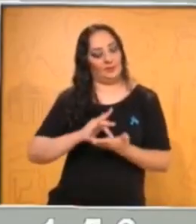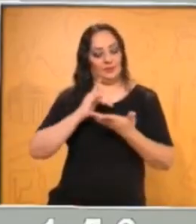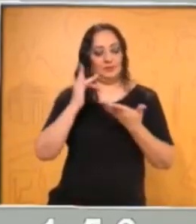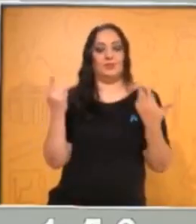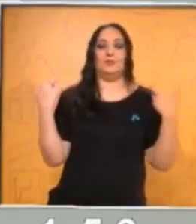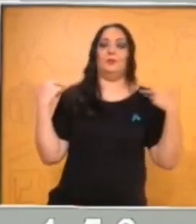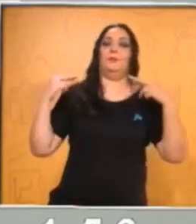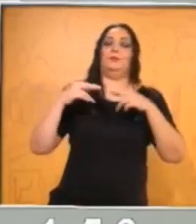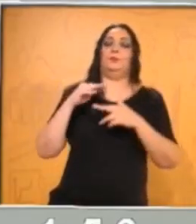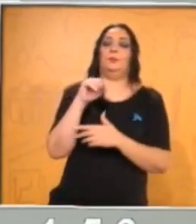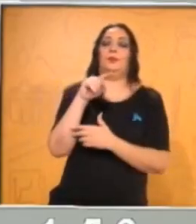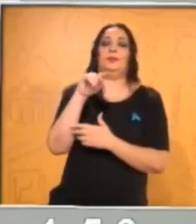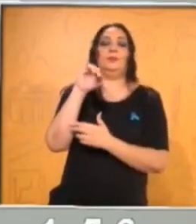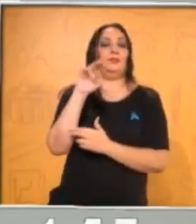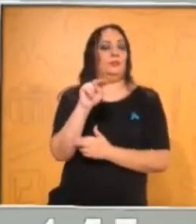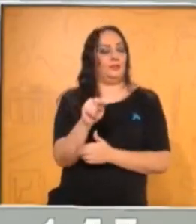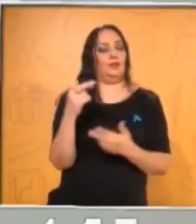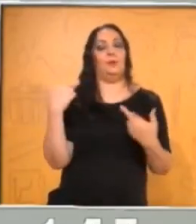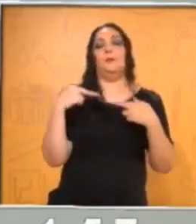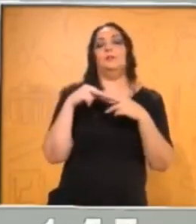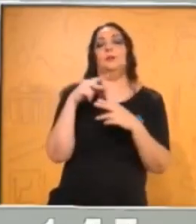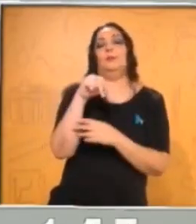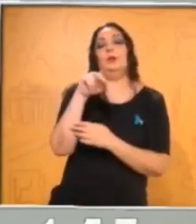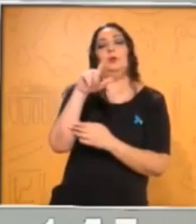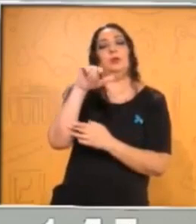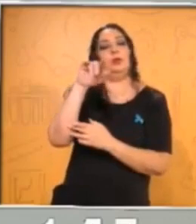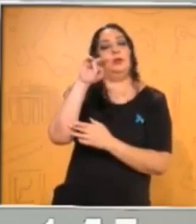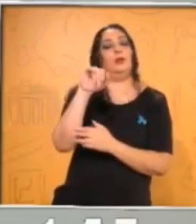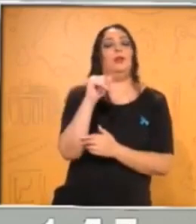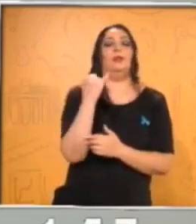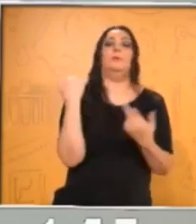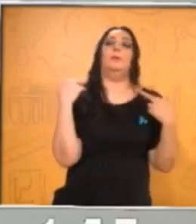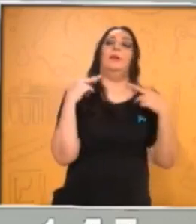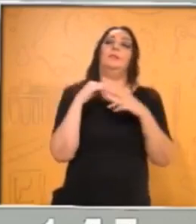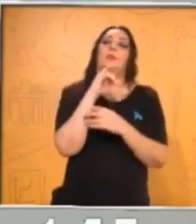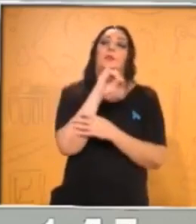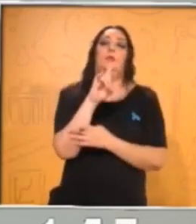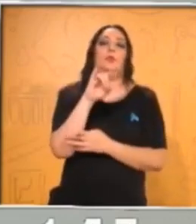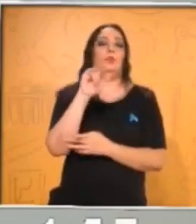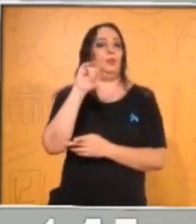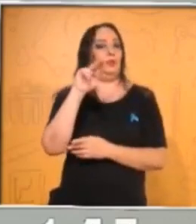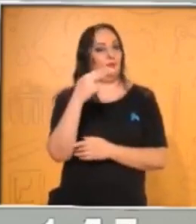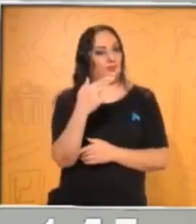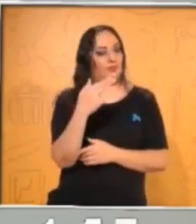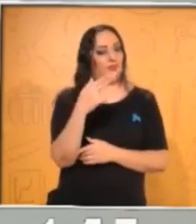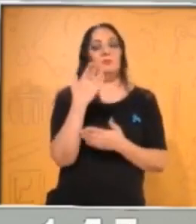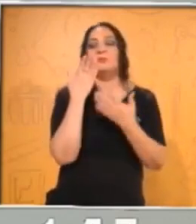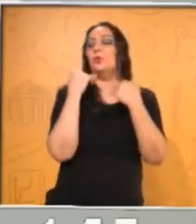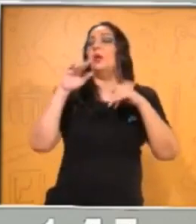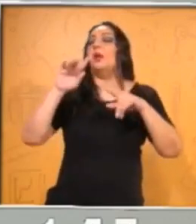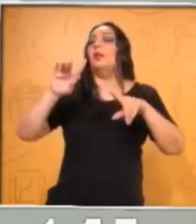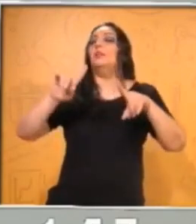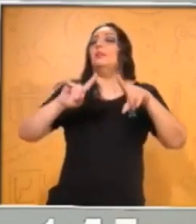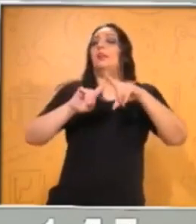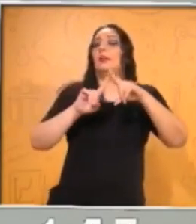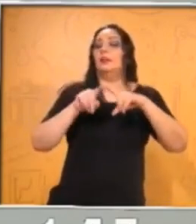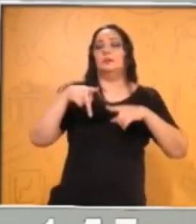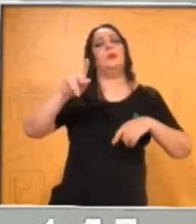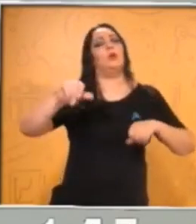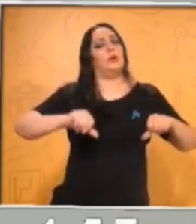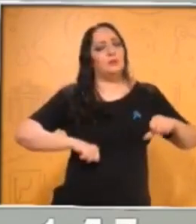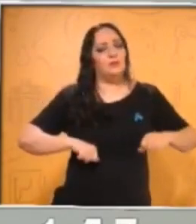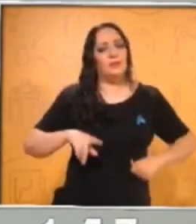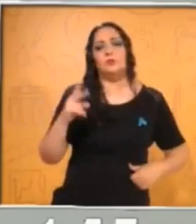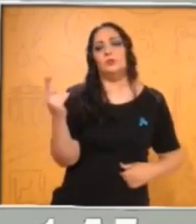Gracias al maestro Martín, a la maestra Paulina y Judith. Como lo estaba diciendo, no hay tareas, pero sí actividades complementarias que ustedes pueden